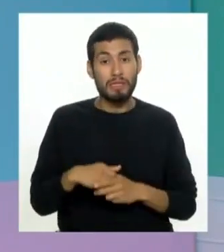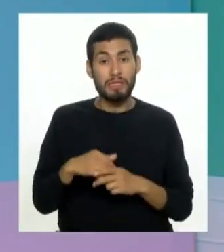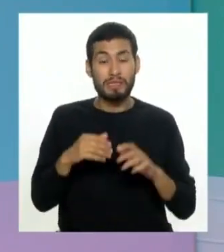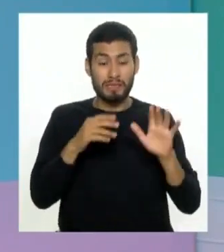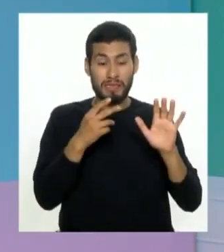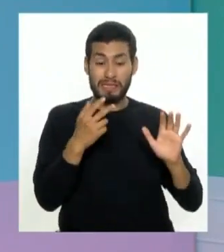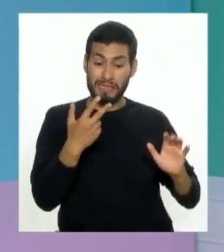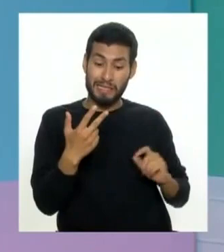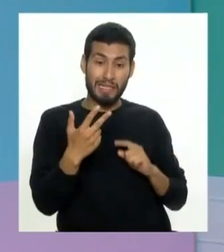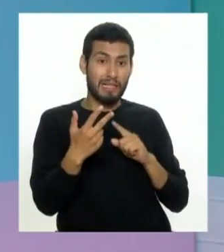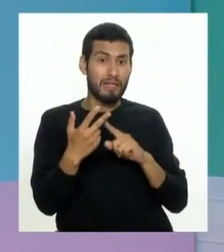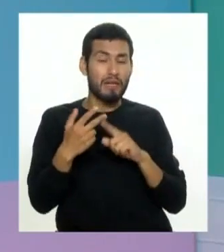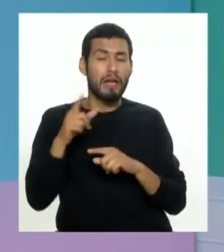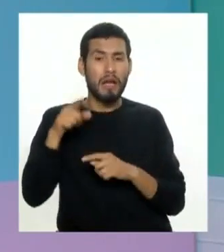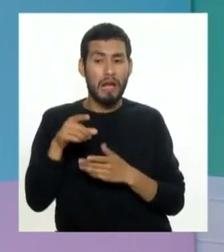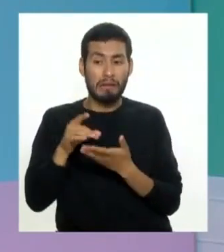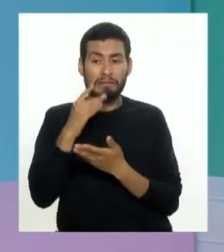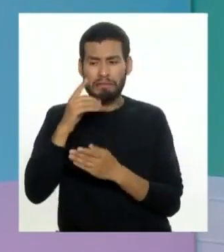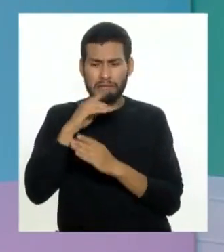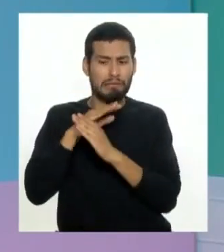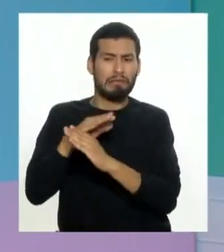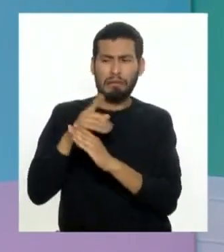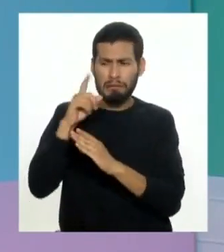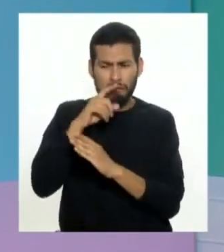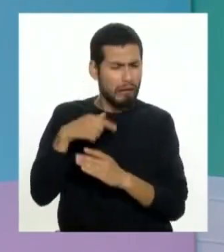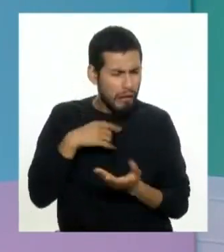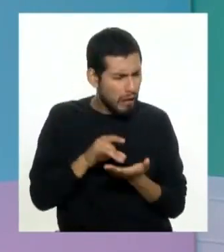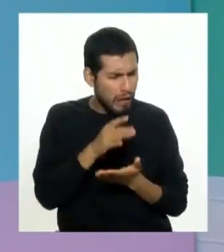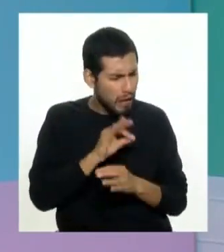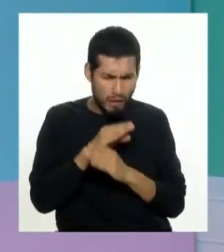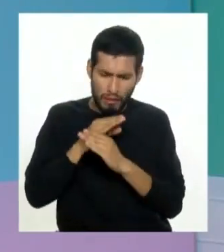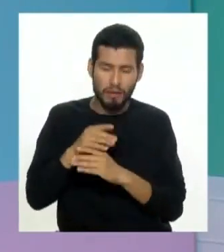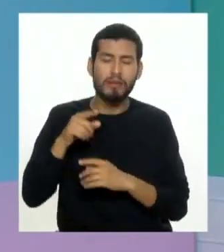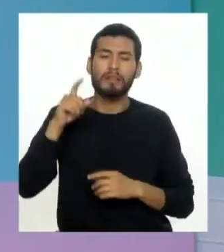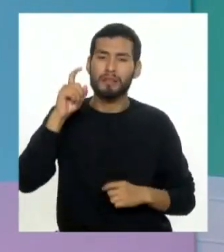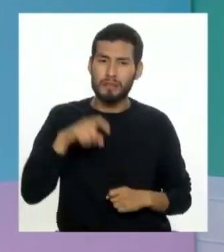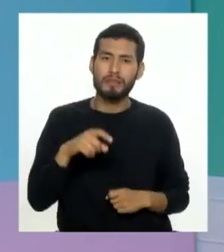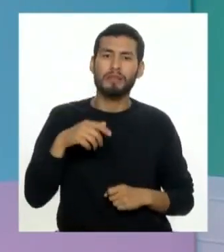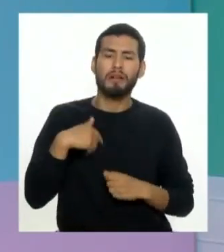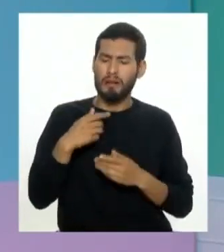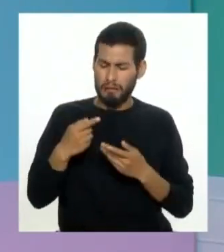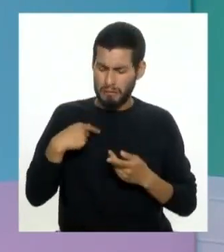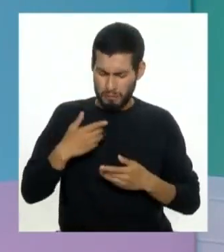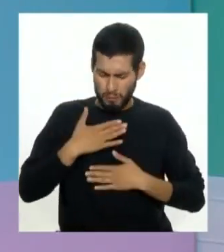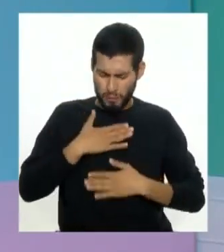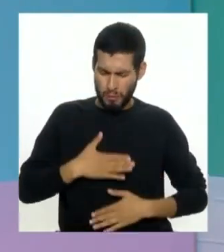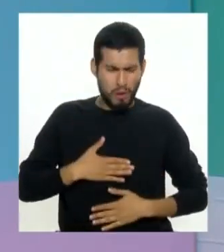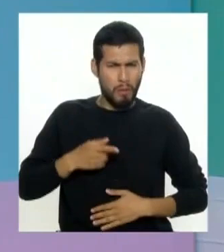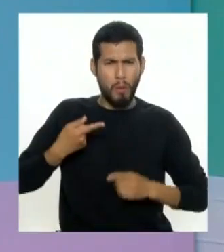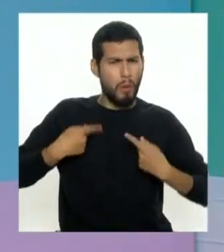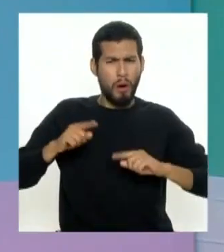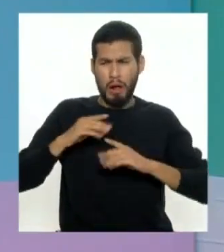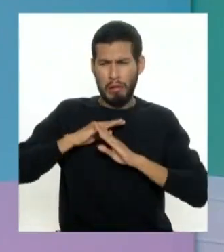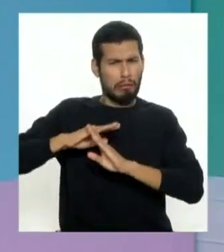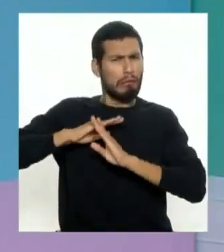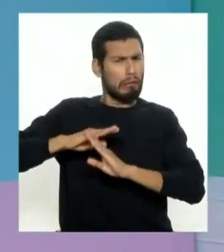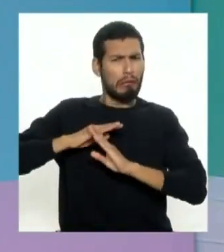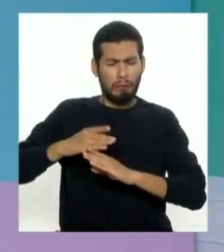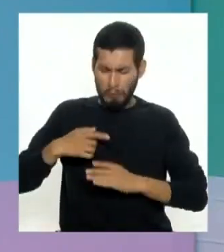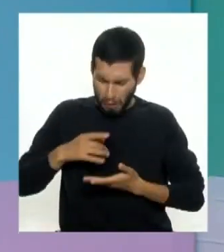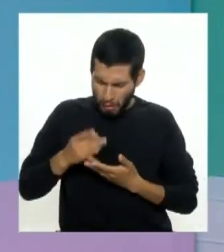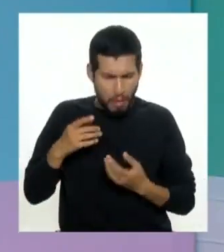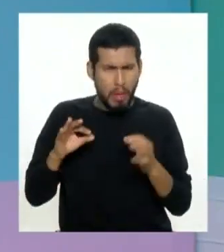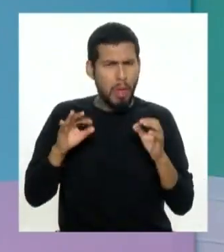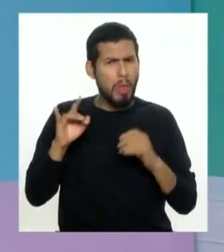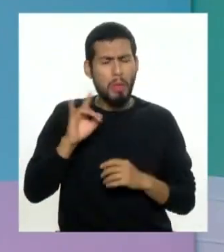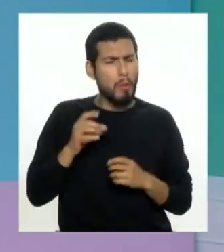a desarrollar epilepsia farmacoresistente, para los cuales hay evaluaciones para cirugía de epilepsia, dieta cetogénica, colocación de dispositivos especiales